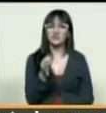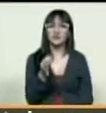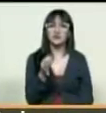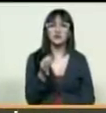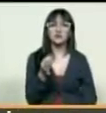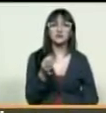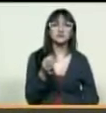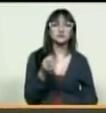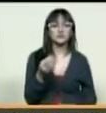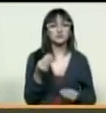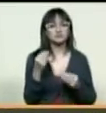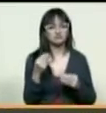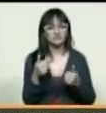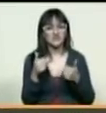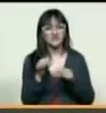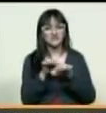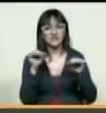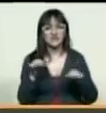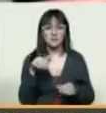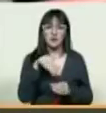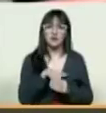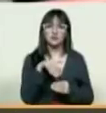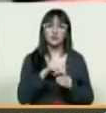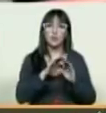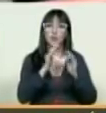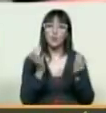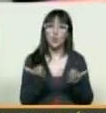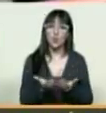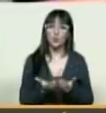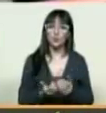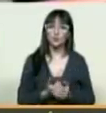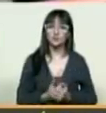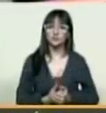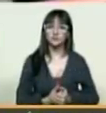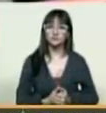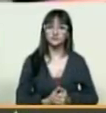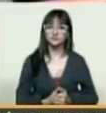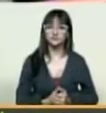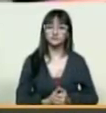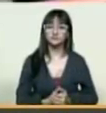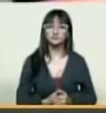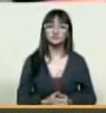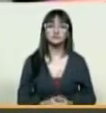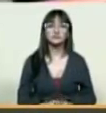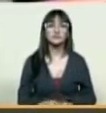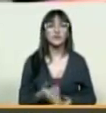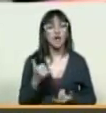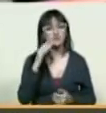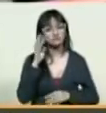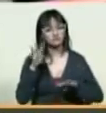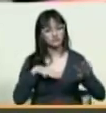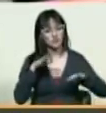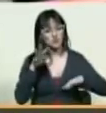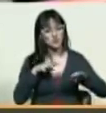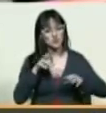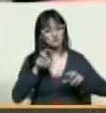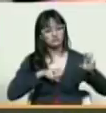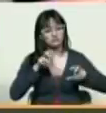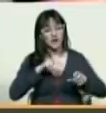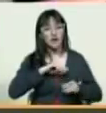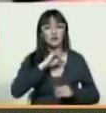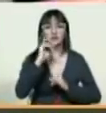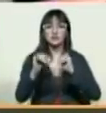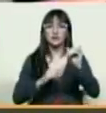más sólido sistema electoral del mundo entero. Hay observadores internacionales que acuden a